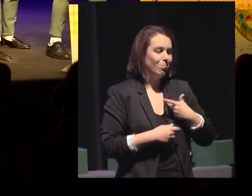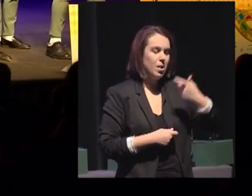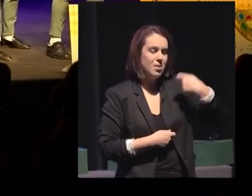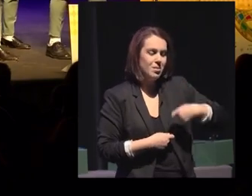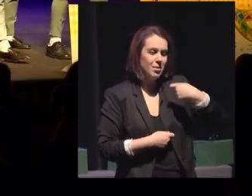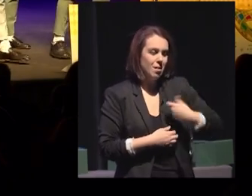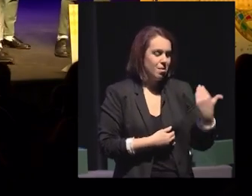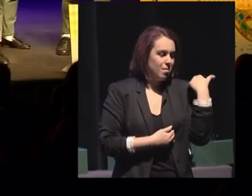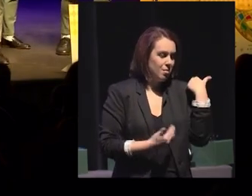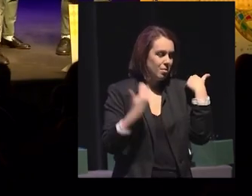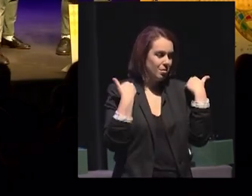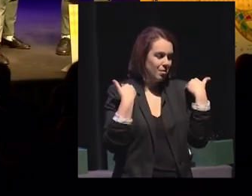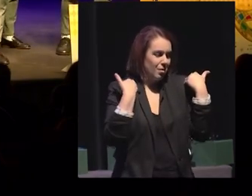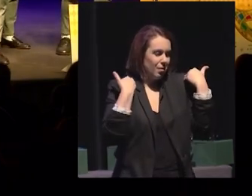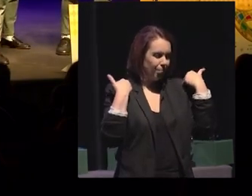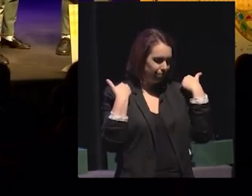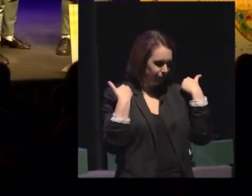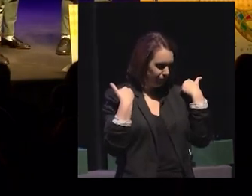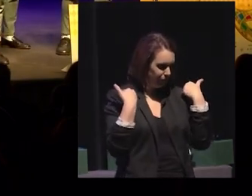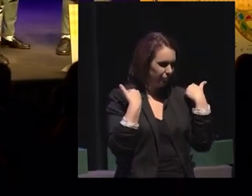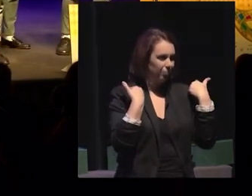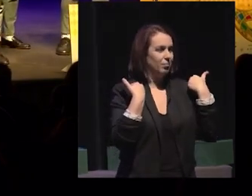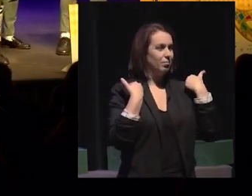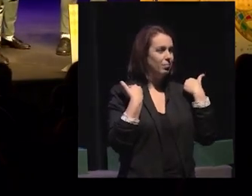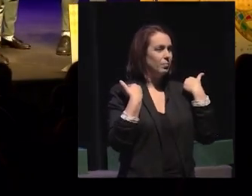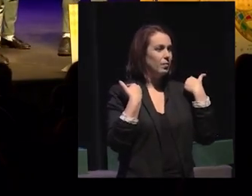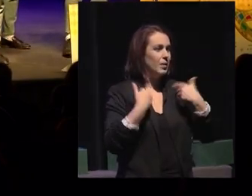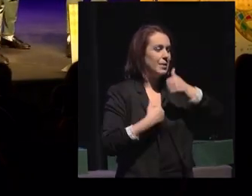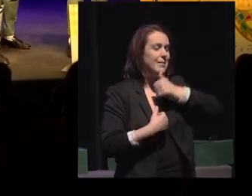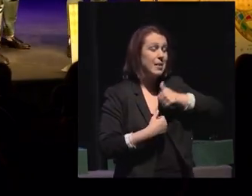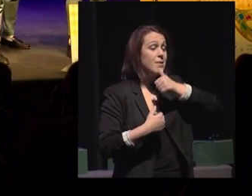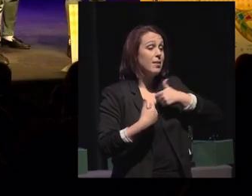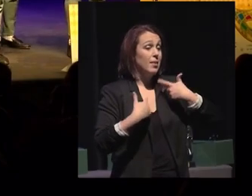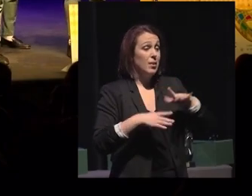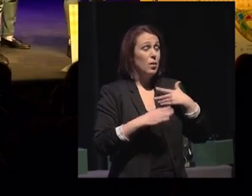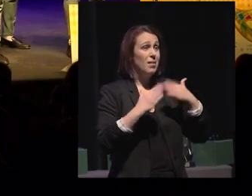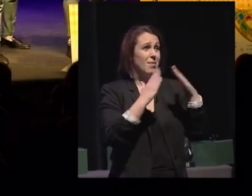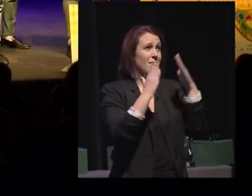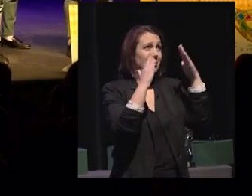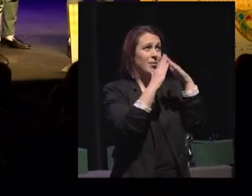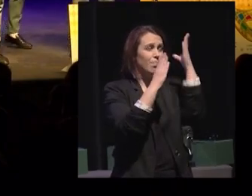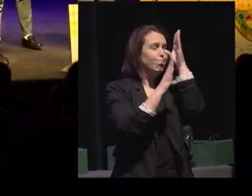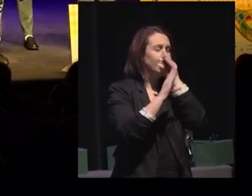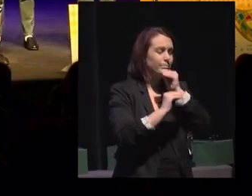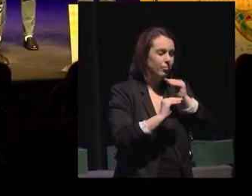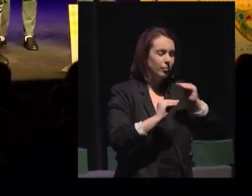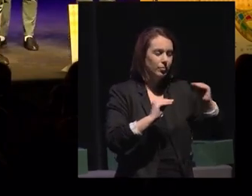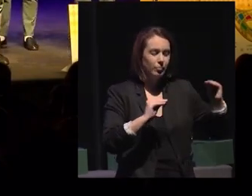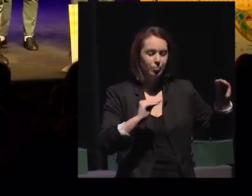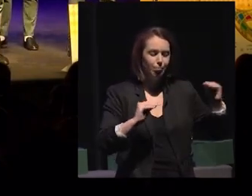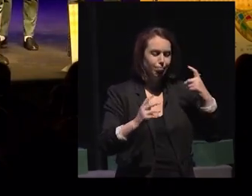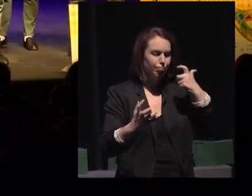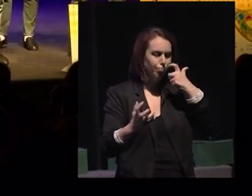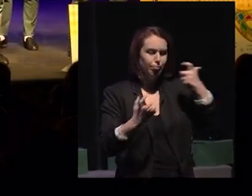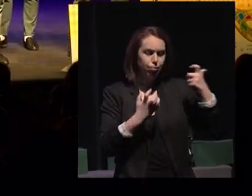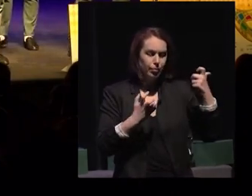posada en tus hombros como cárcel tras tu piel. Mientras la casa en silencio gritaba el